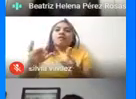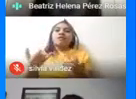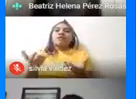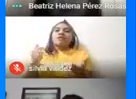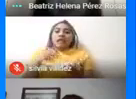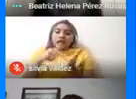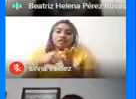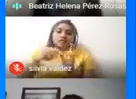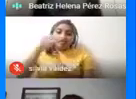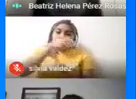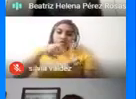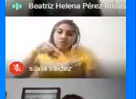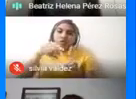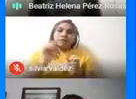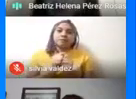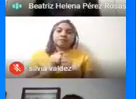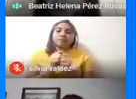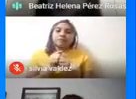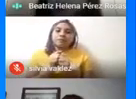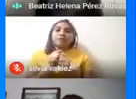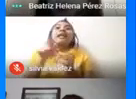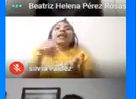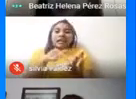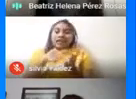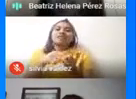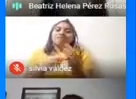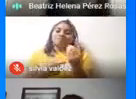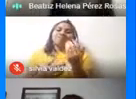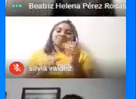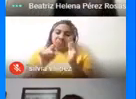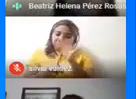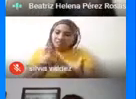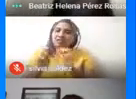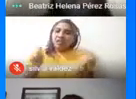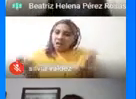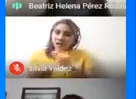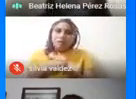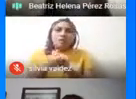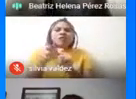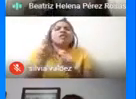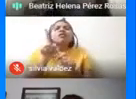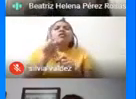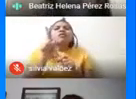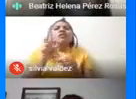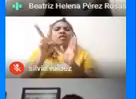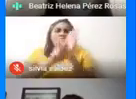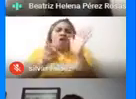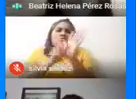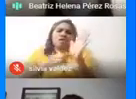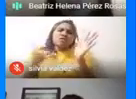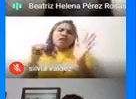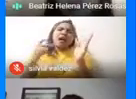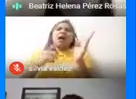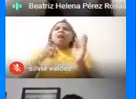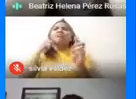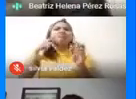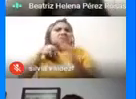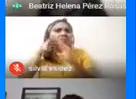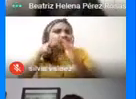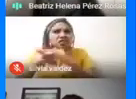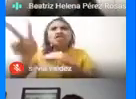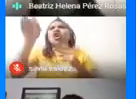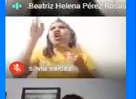estos entornos. Entonces van a haber esos cambios y va a ser uno, pues los teóricos ya hablan de proyecciones,